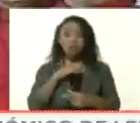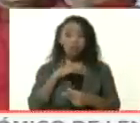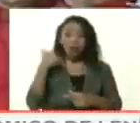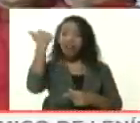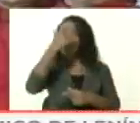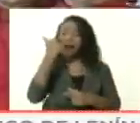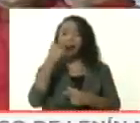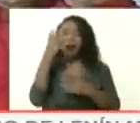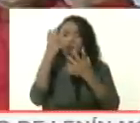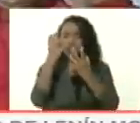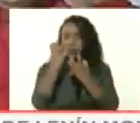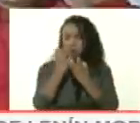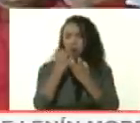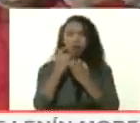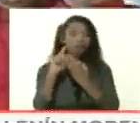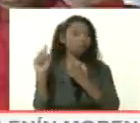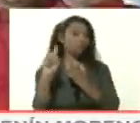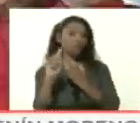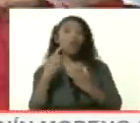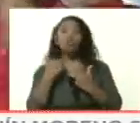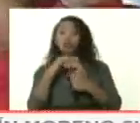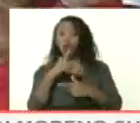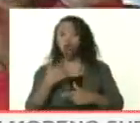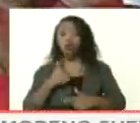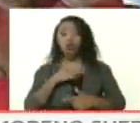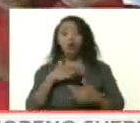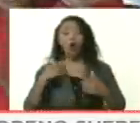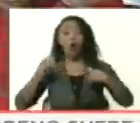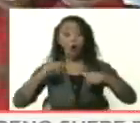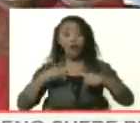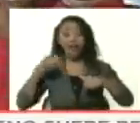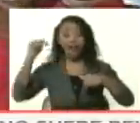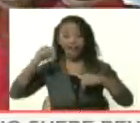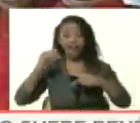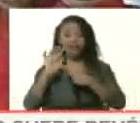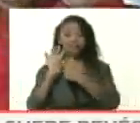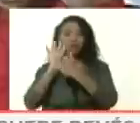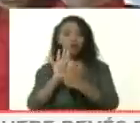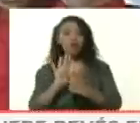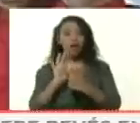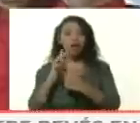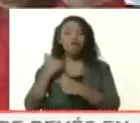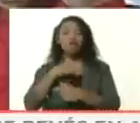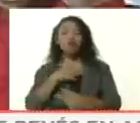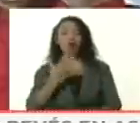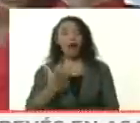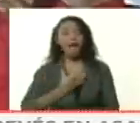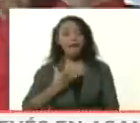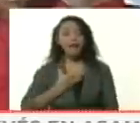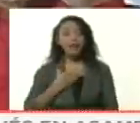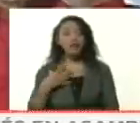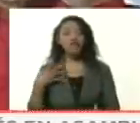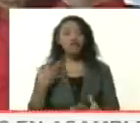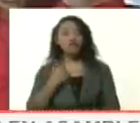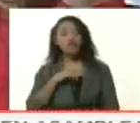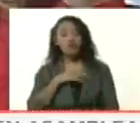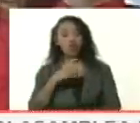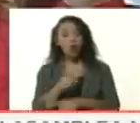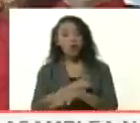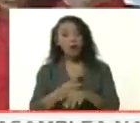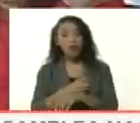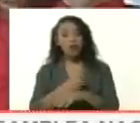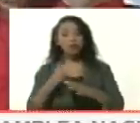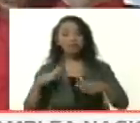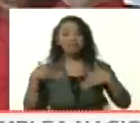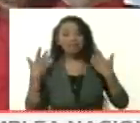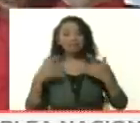con cara retorcida. Hoy, por ejemplo, nosotros vamos aquí, junto con nuestro alcalde y nuestro gobernador, a